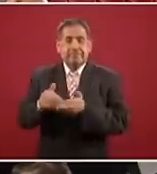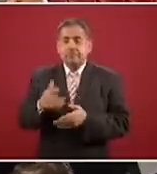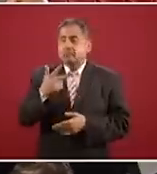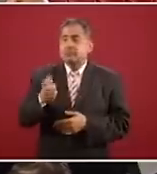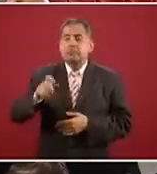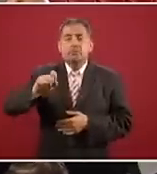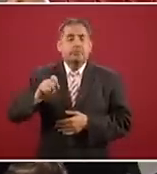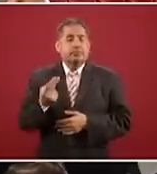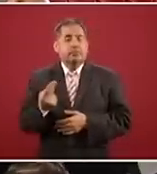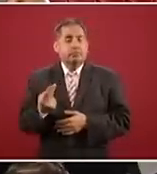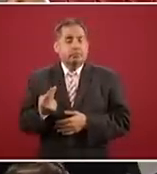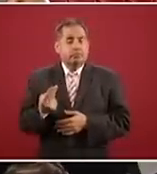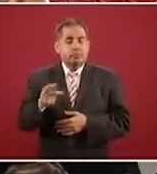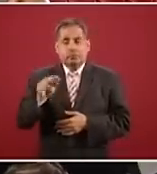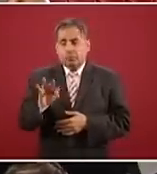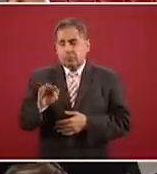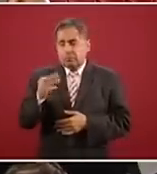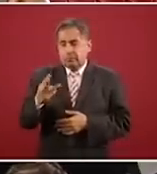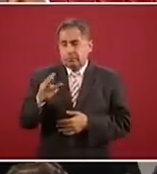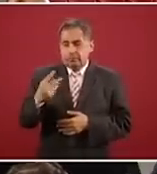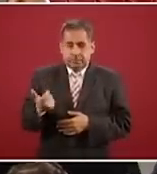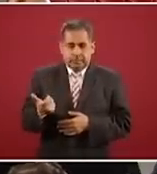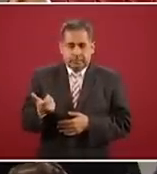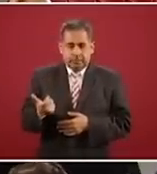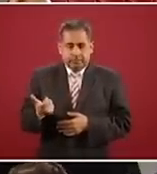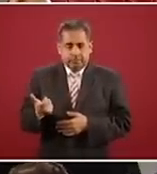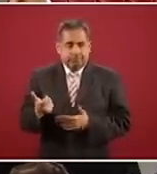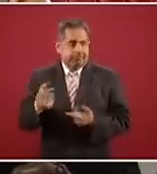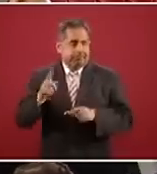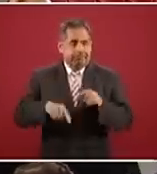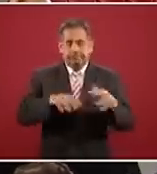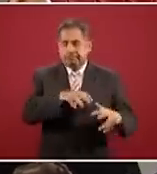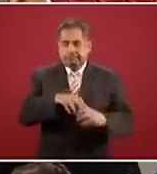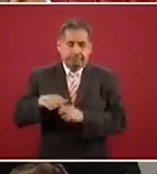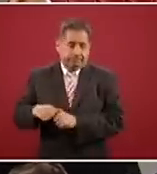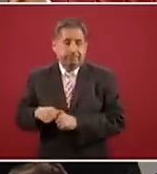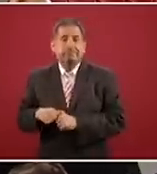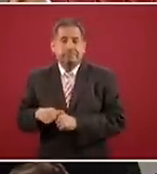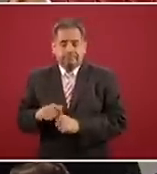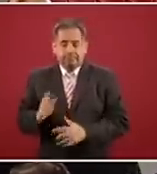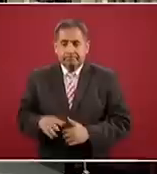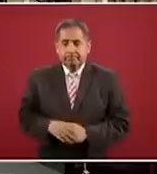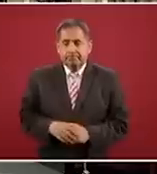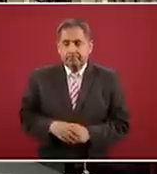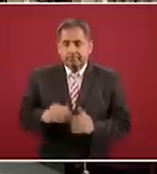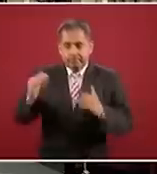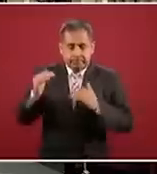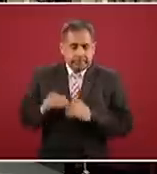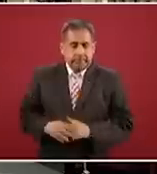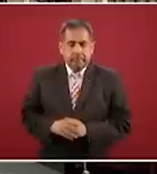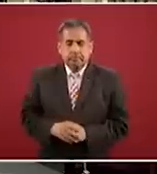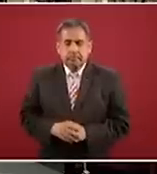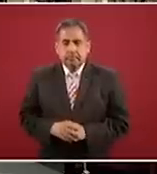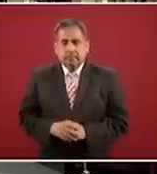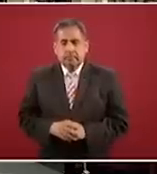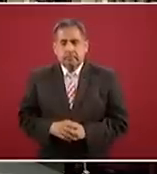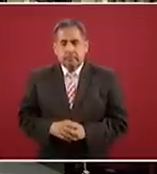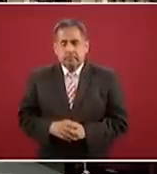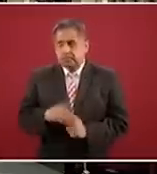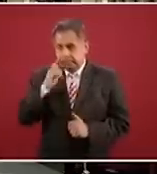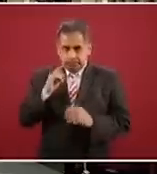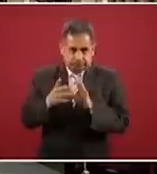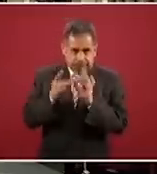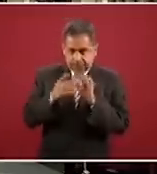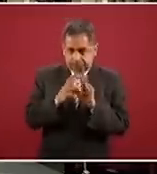24,813,825,043 pesos moneda nacional. La que sigue, por favor. Hablando de